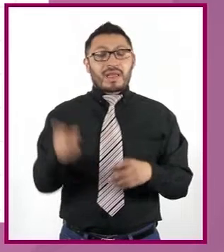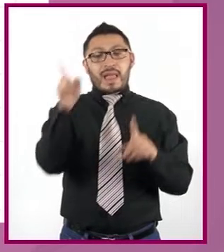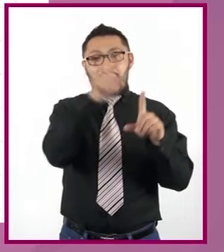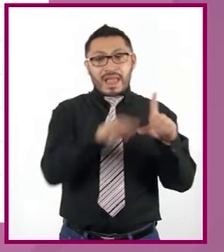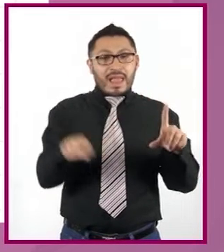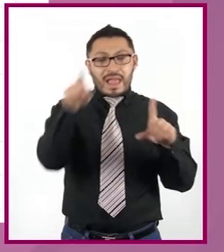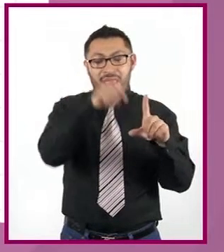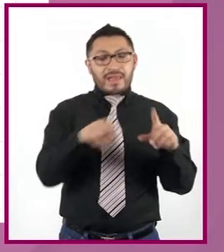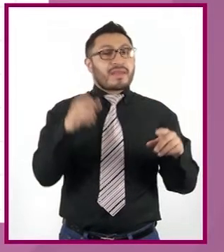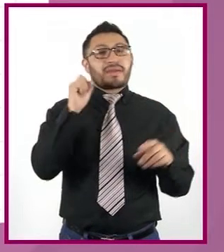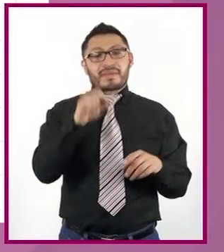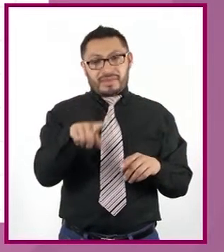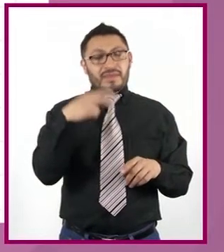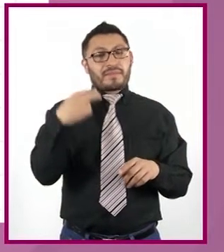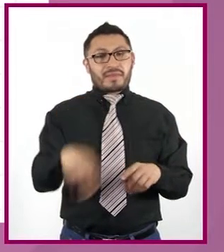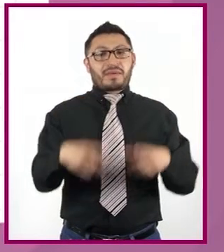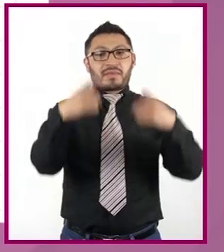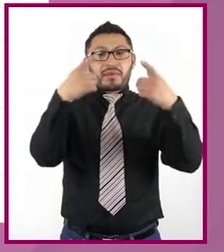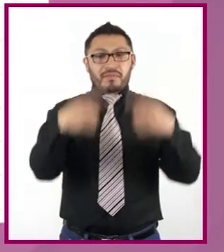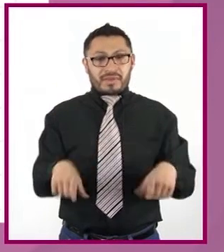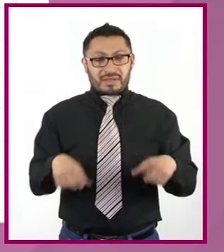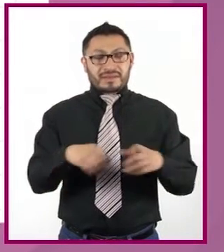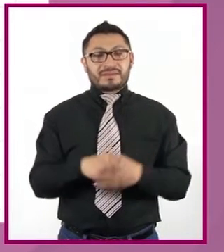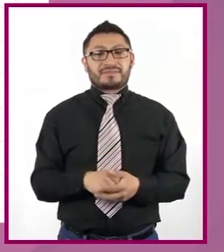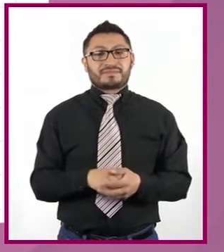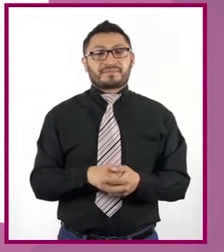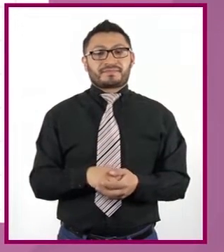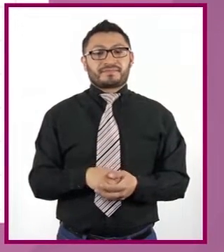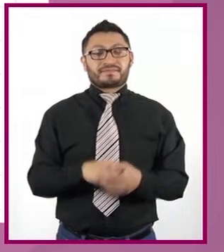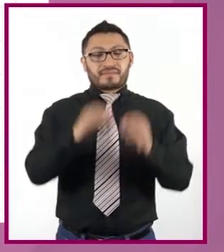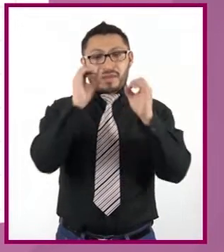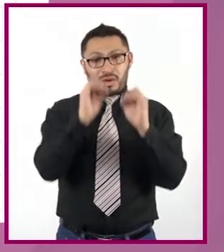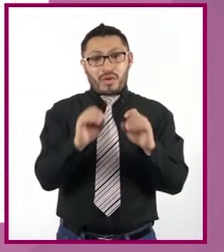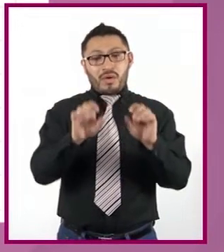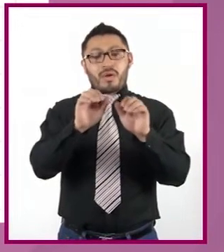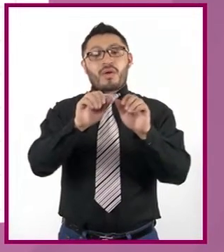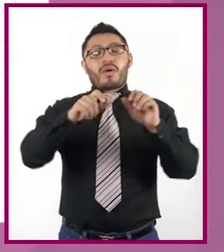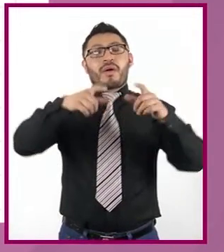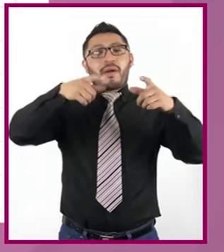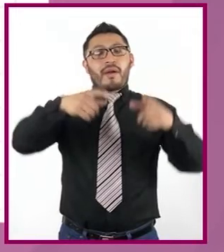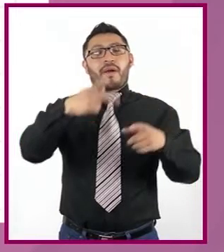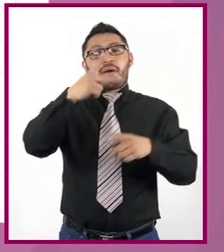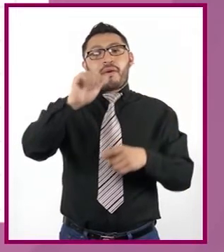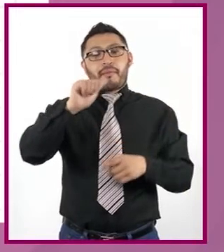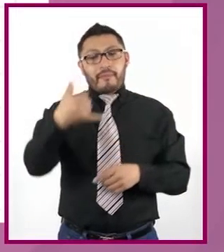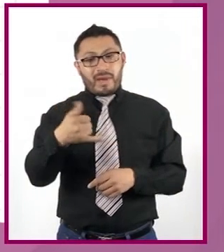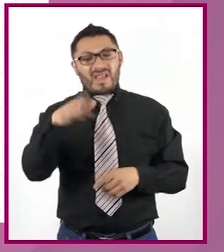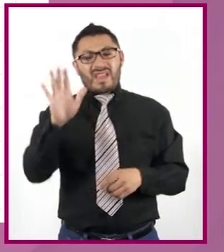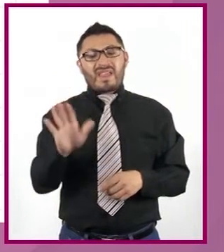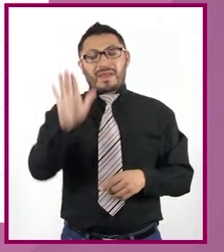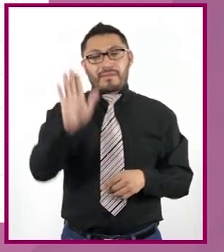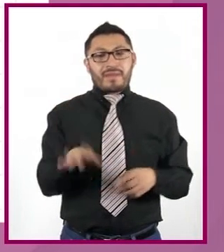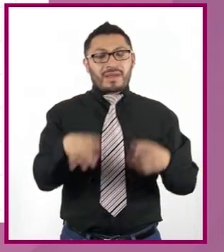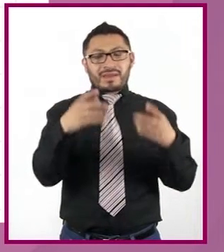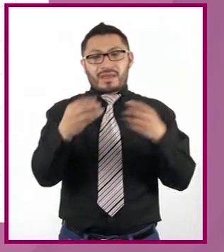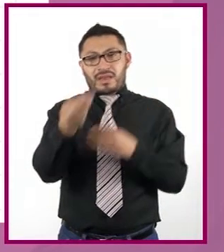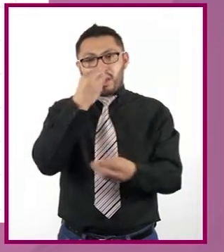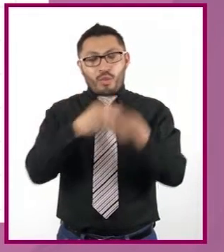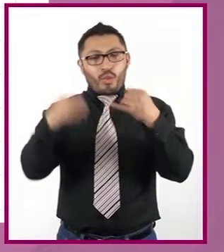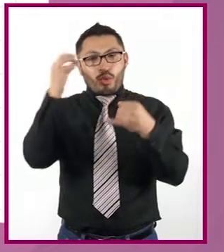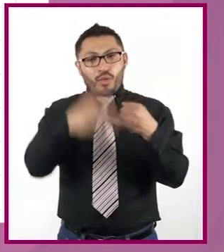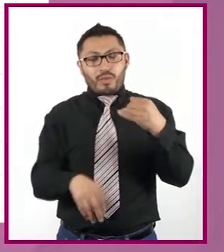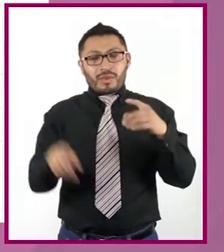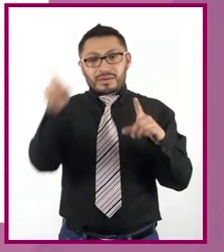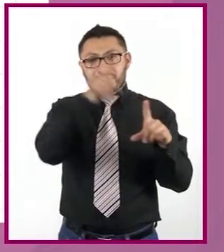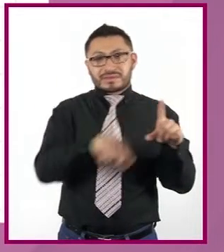circular, también conocida como gráfica de pastel o gráfica de pie, por su semejanza con los postres redondos